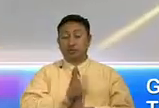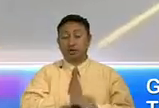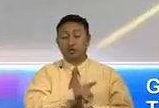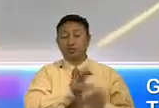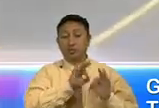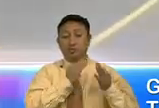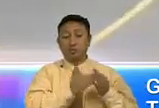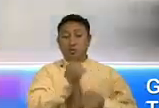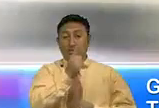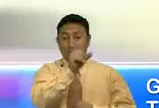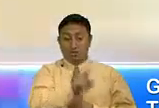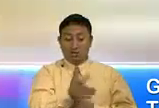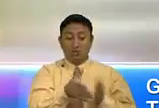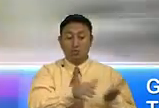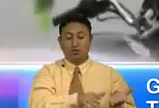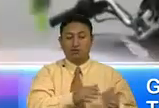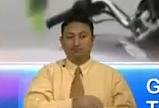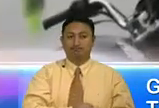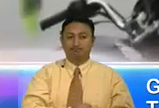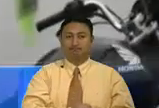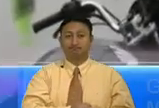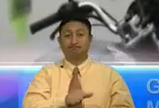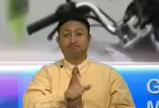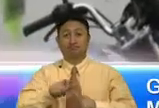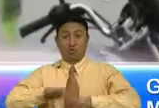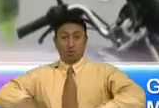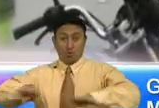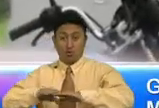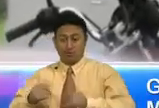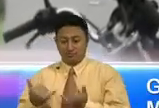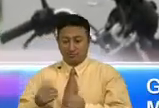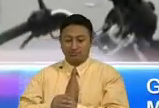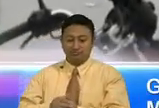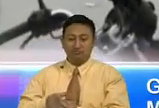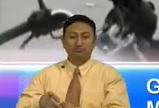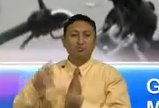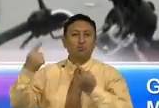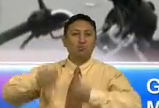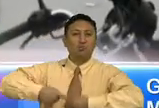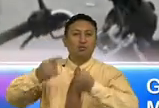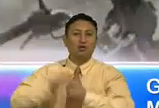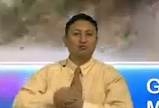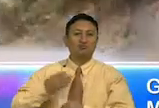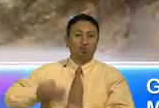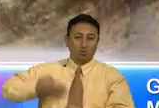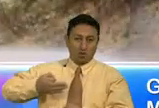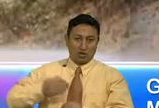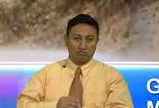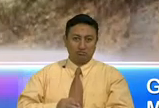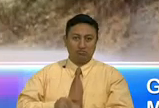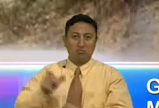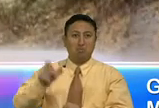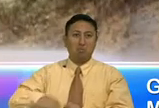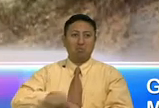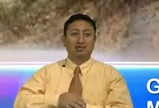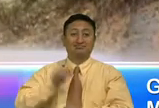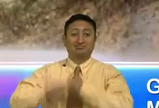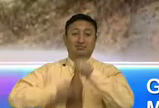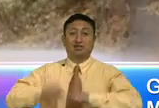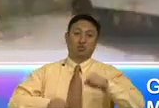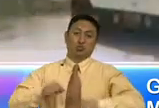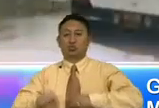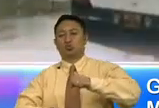seres queridos. En otra vía de la provincia del Guayas, esa vez pasando el peaje de la Durán Yahuachi, un ciudadano que llevaba ese triciclo murió al